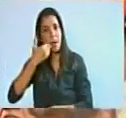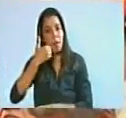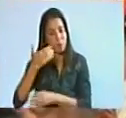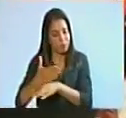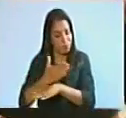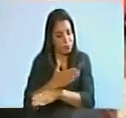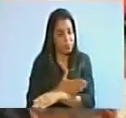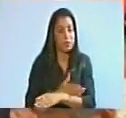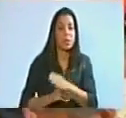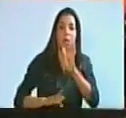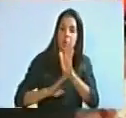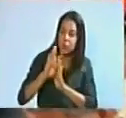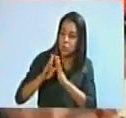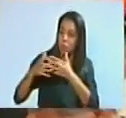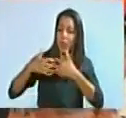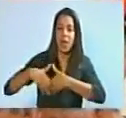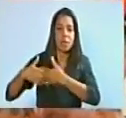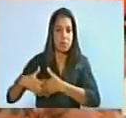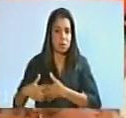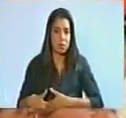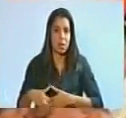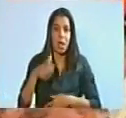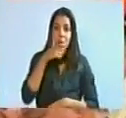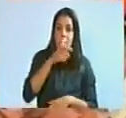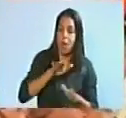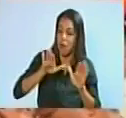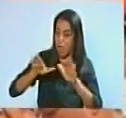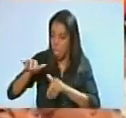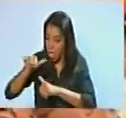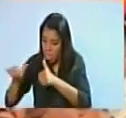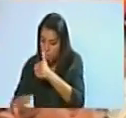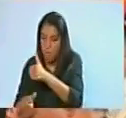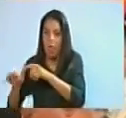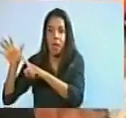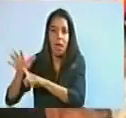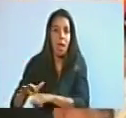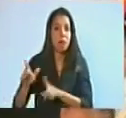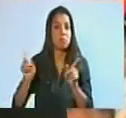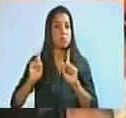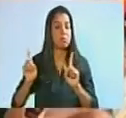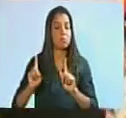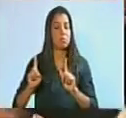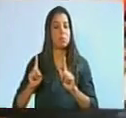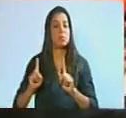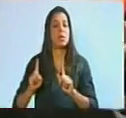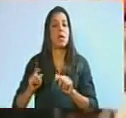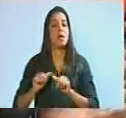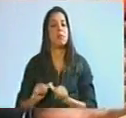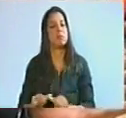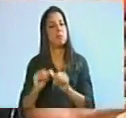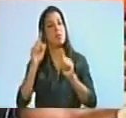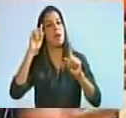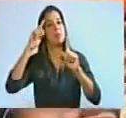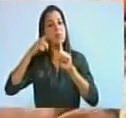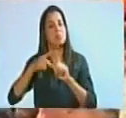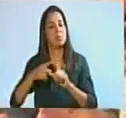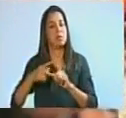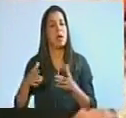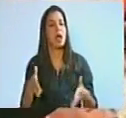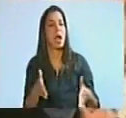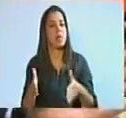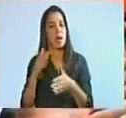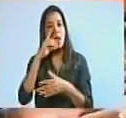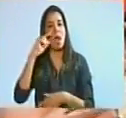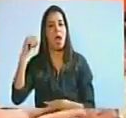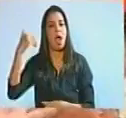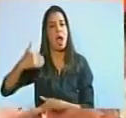al servicio del pueblo y no el pueblo al servicio de la economía, como lo decía nuestro presidente Chávez, que sigue por ese camino que durante